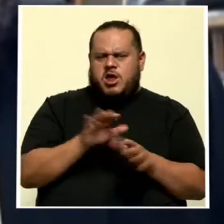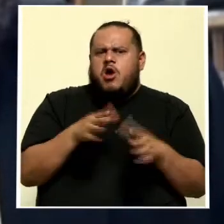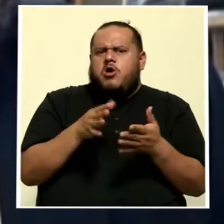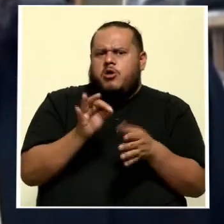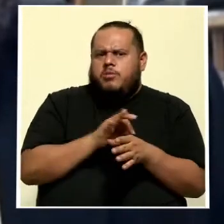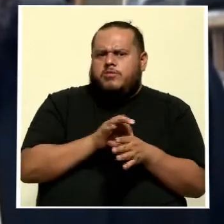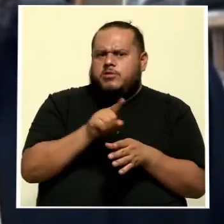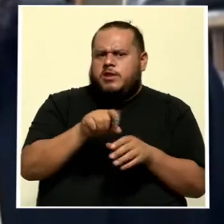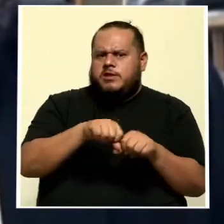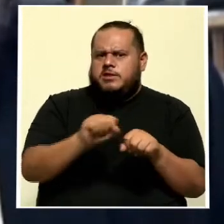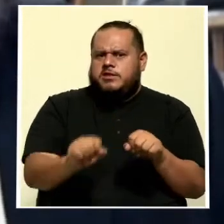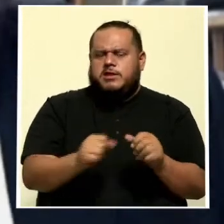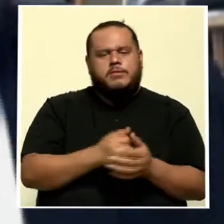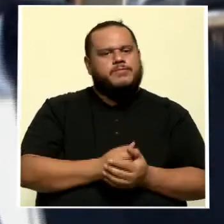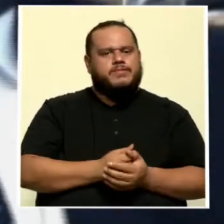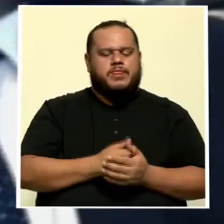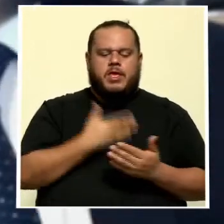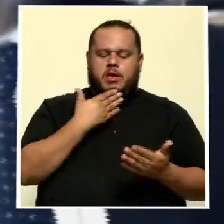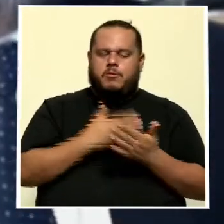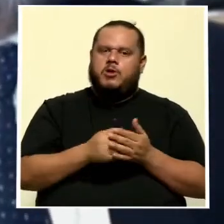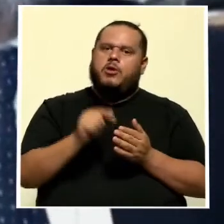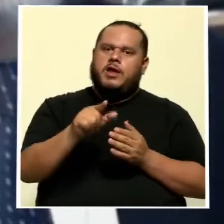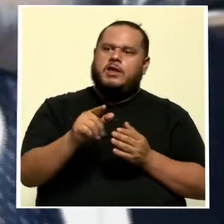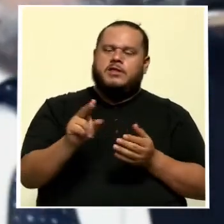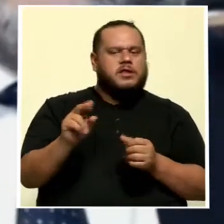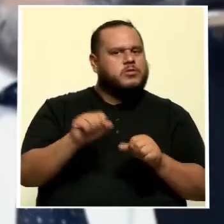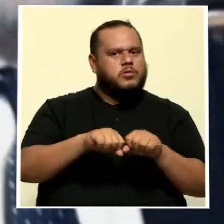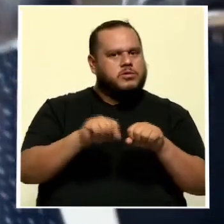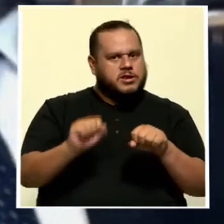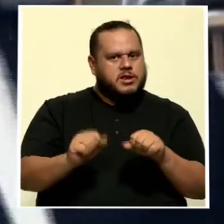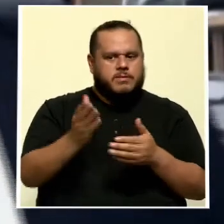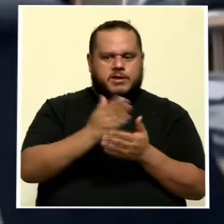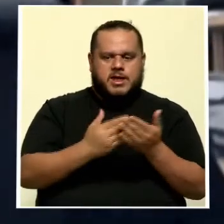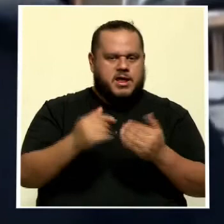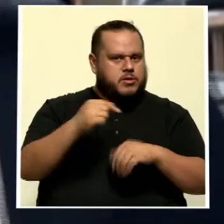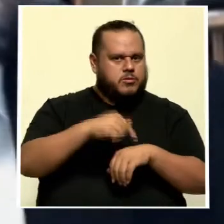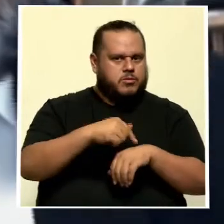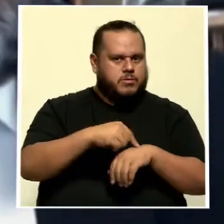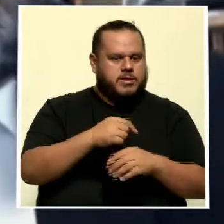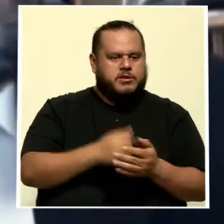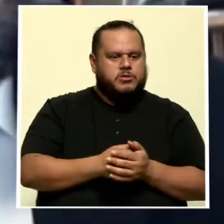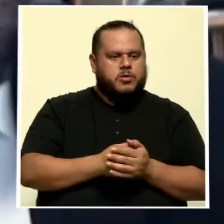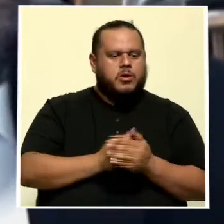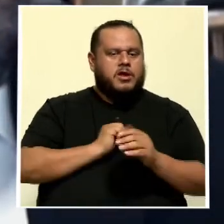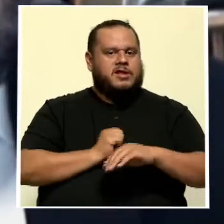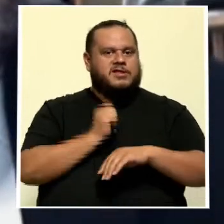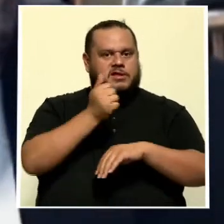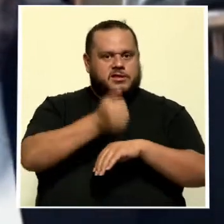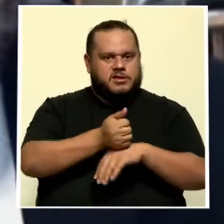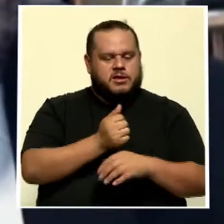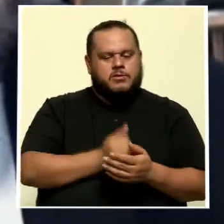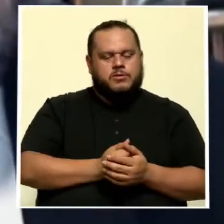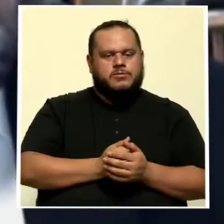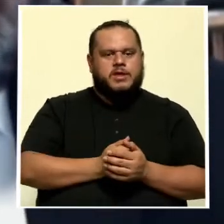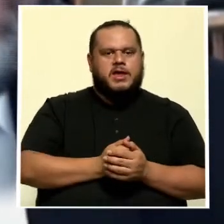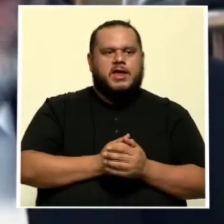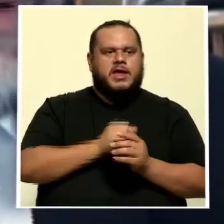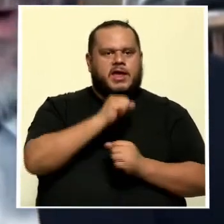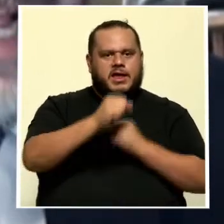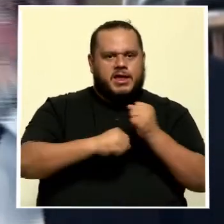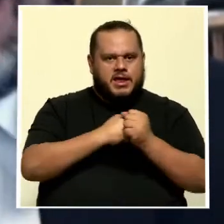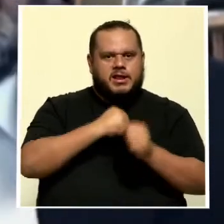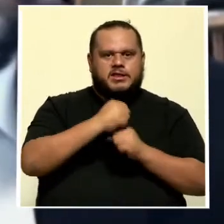sistema? Pues es un sistema que en algún momento se instauró en el siglo XIX